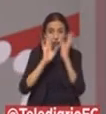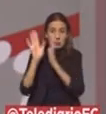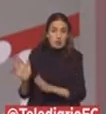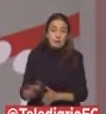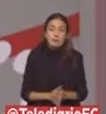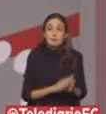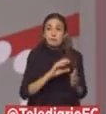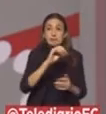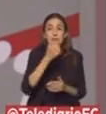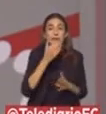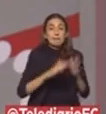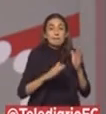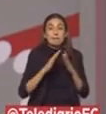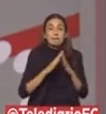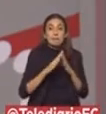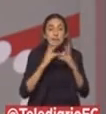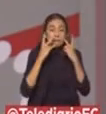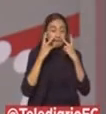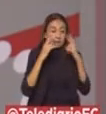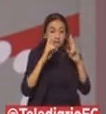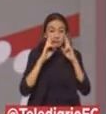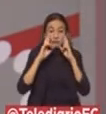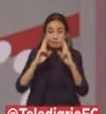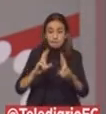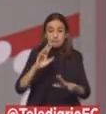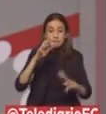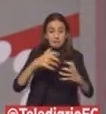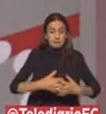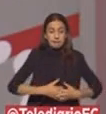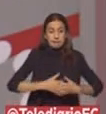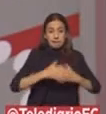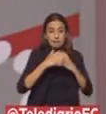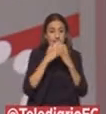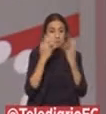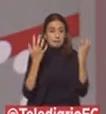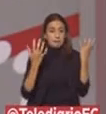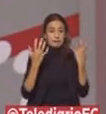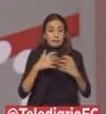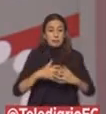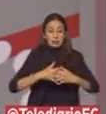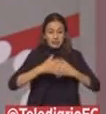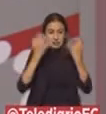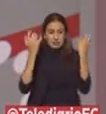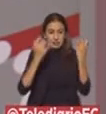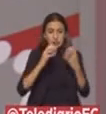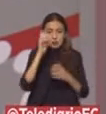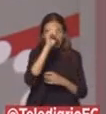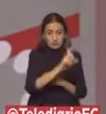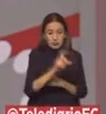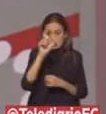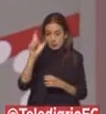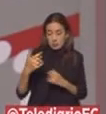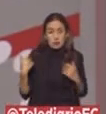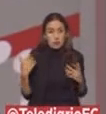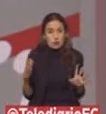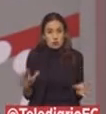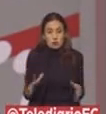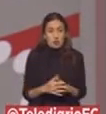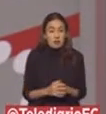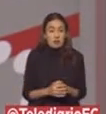que los países de la región reconozcan que hay una crisis humanitaria y que alrededor de esta crisis humanitaria